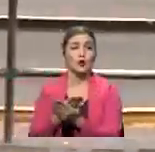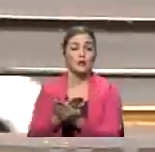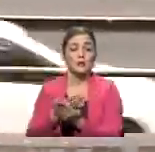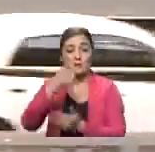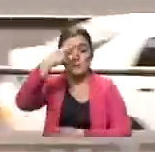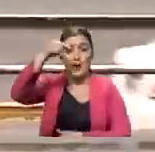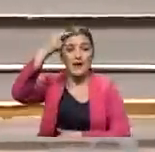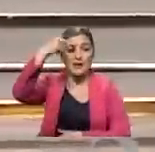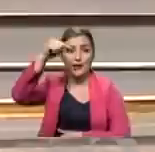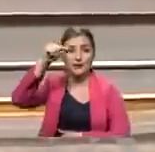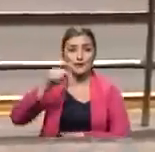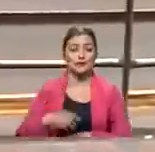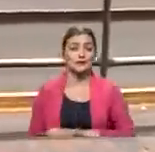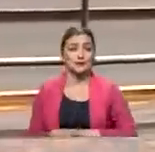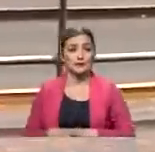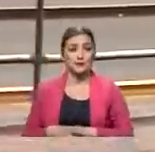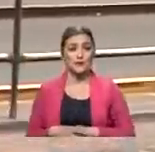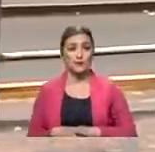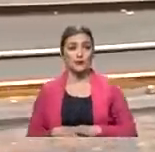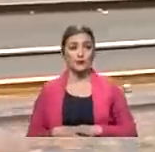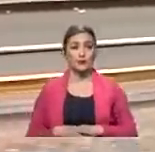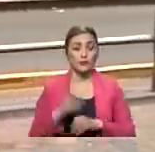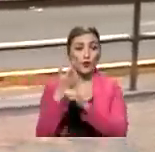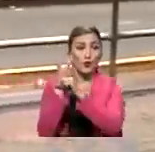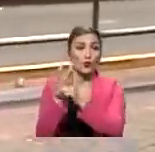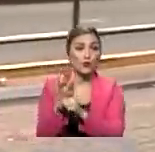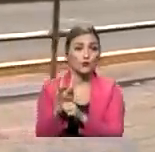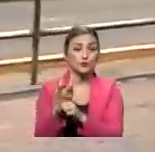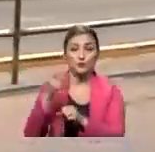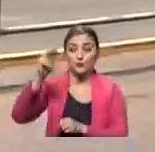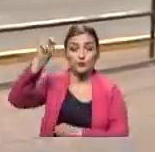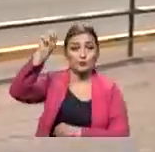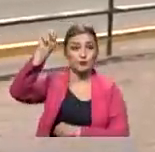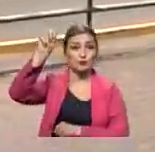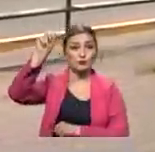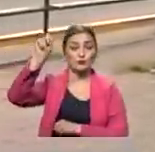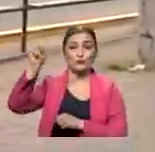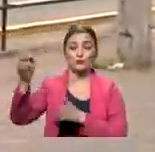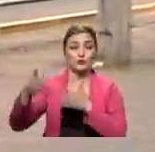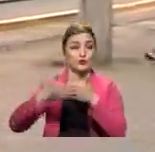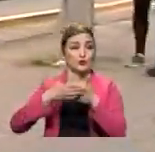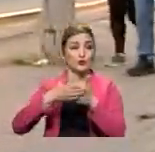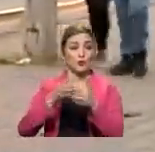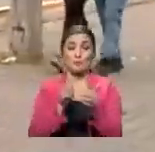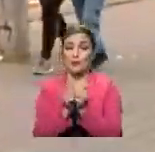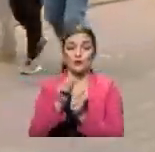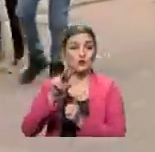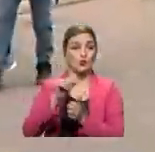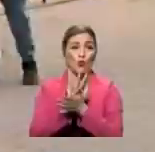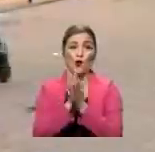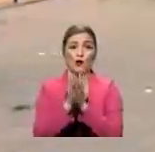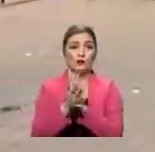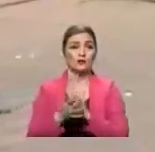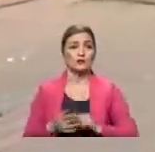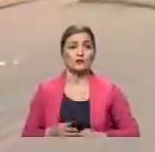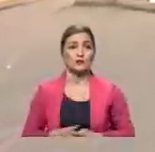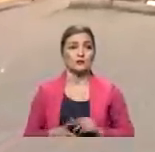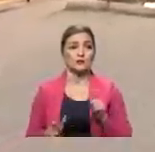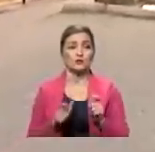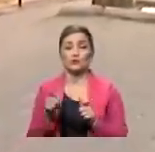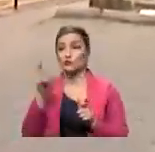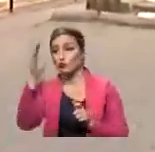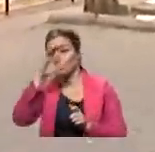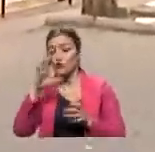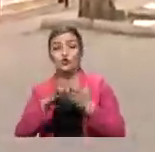playón de la Marín. El trole en las, para el norte está cerrado totalmente, no hay paso. Entonces la ciudadanía tiene que optar por